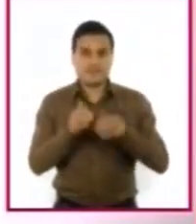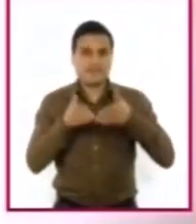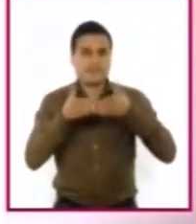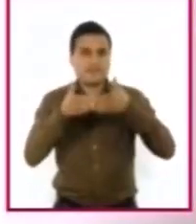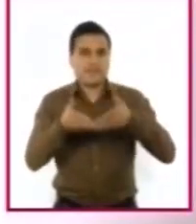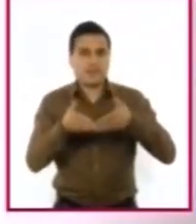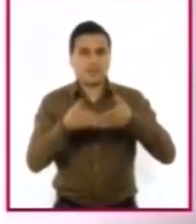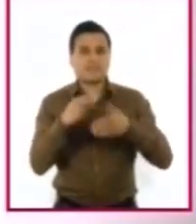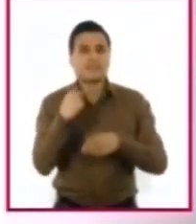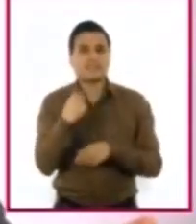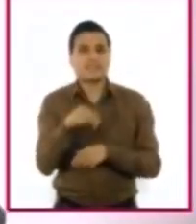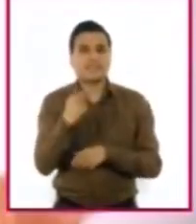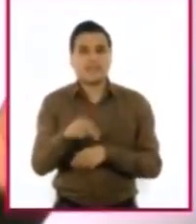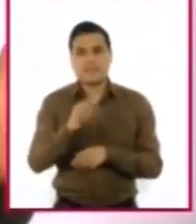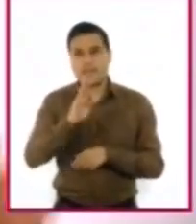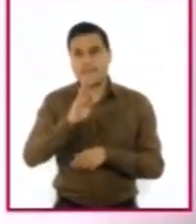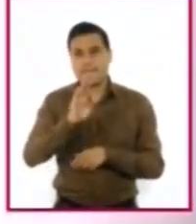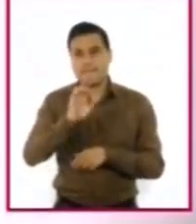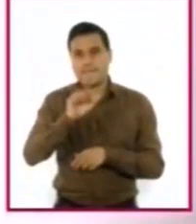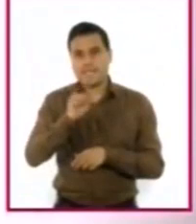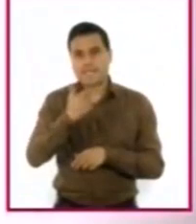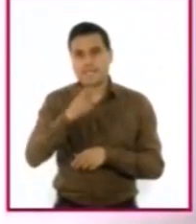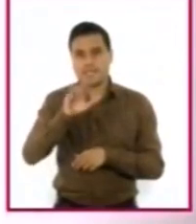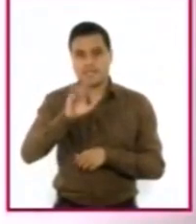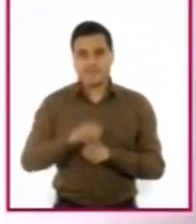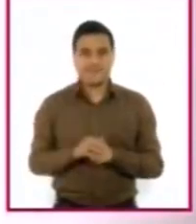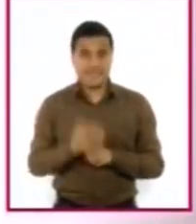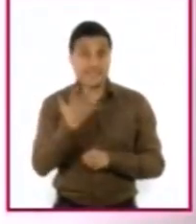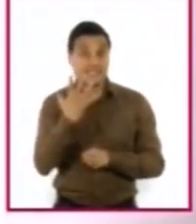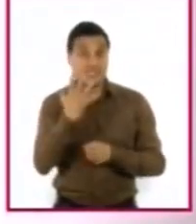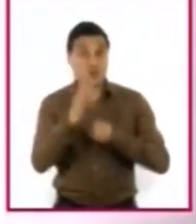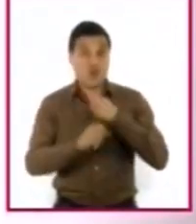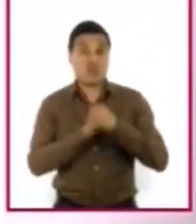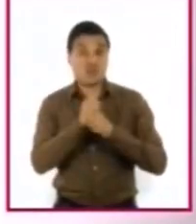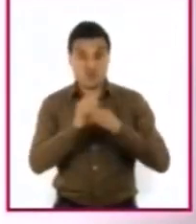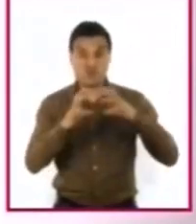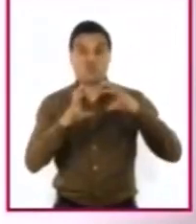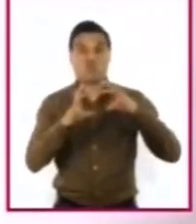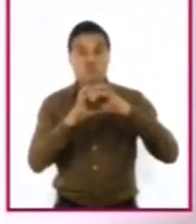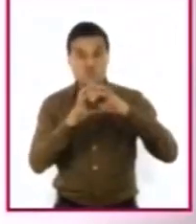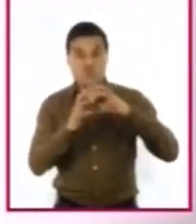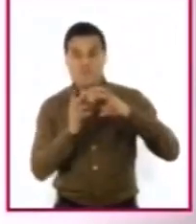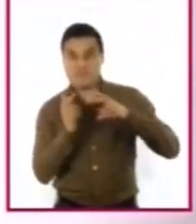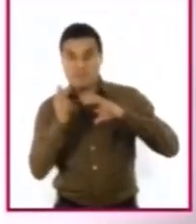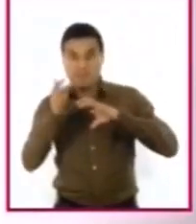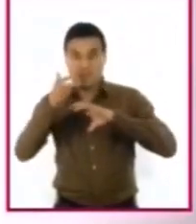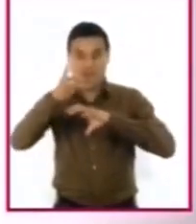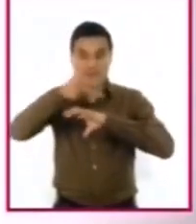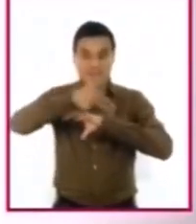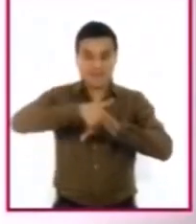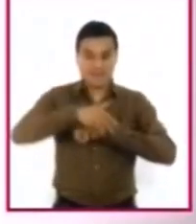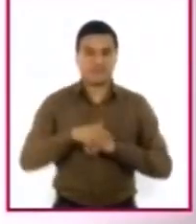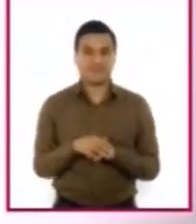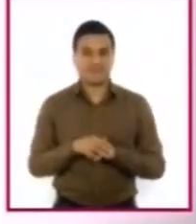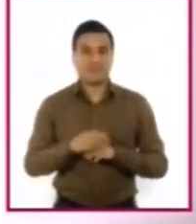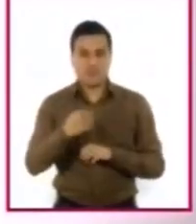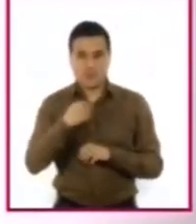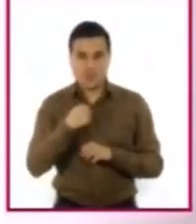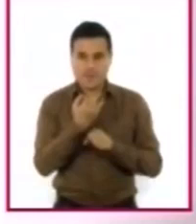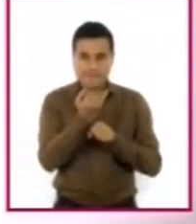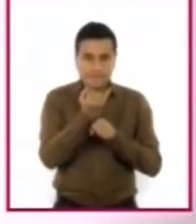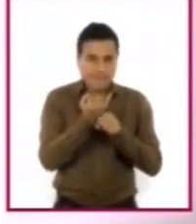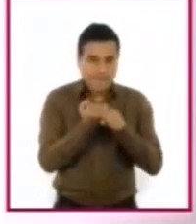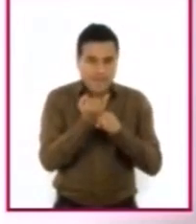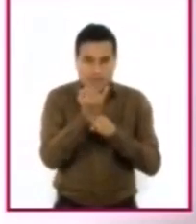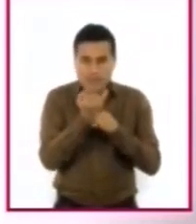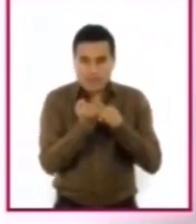el Beagle, por nada menos que 5 años alrededor del mundo. A partir de las observaciones que realicé